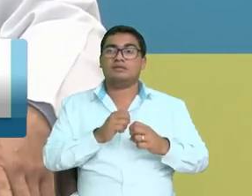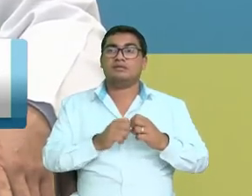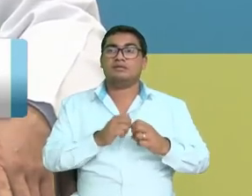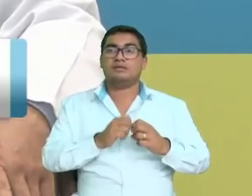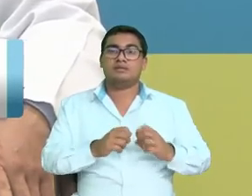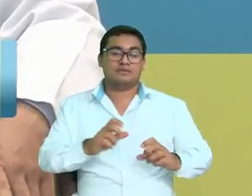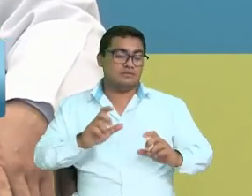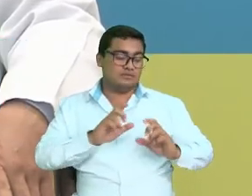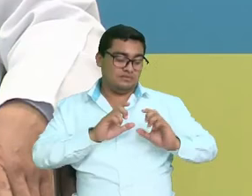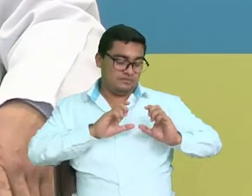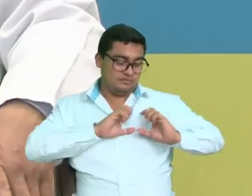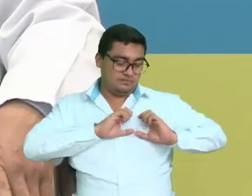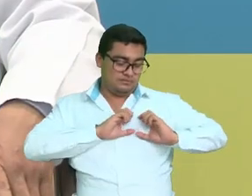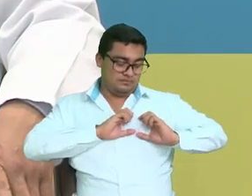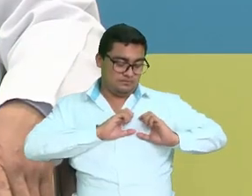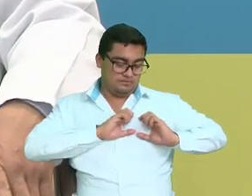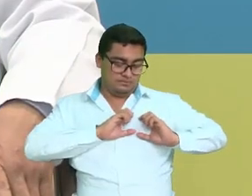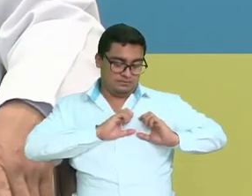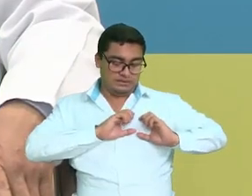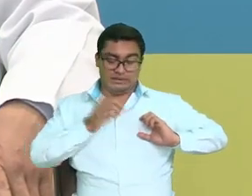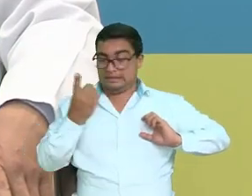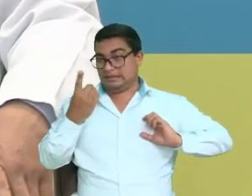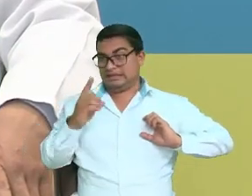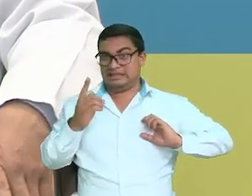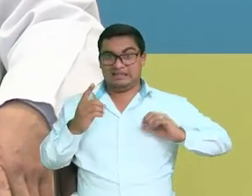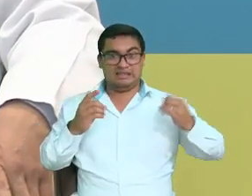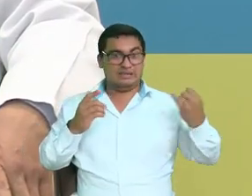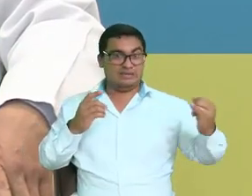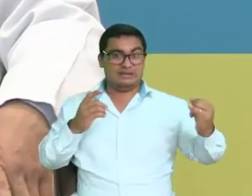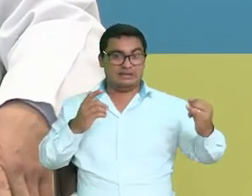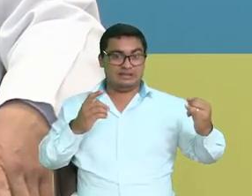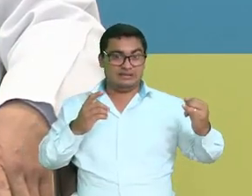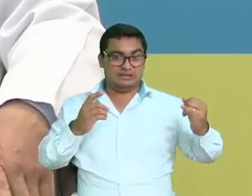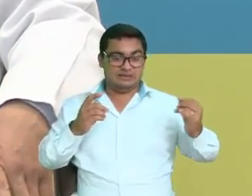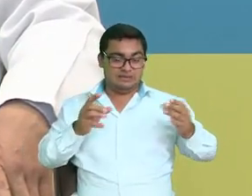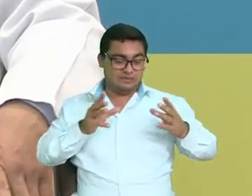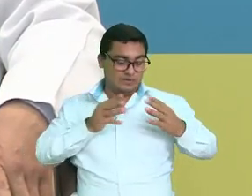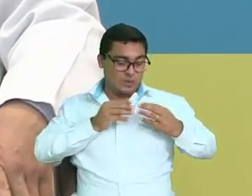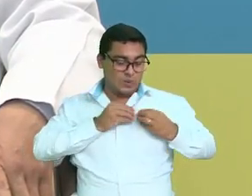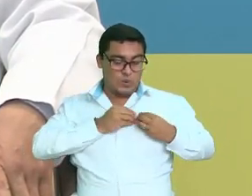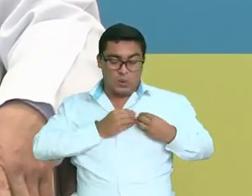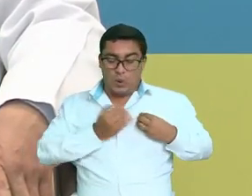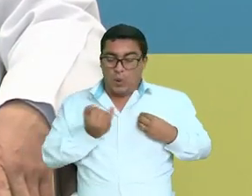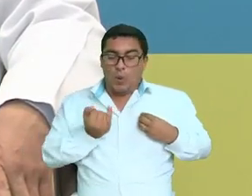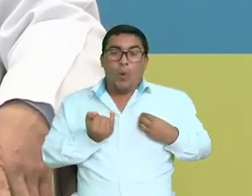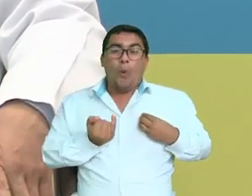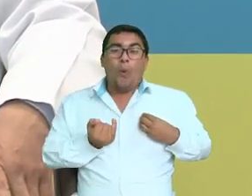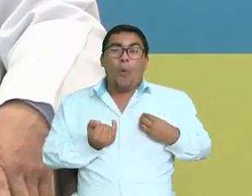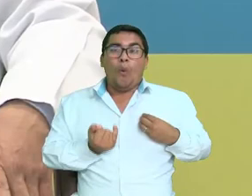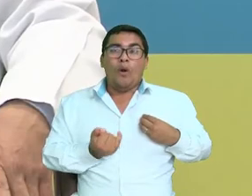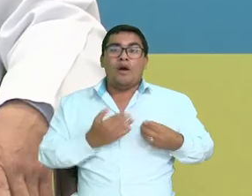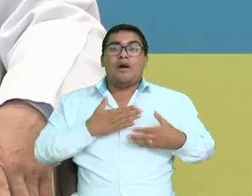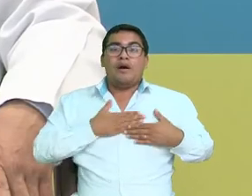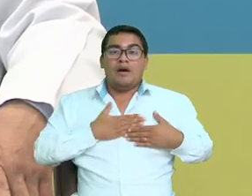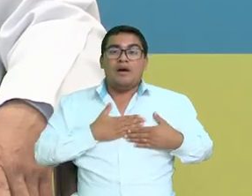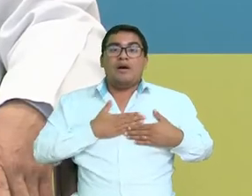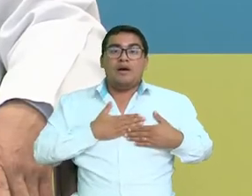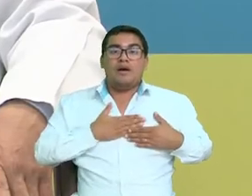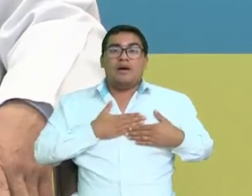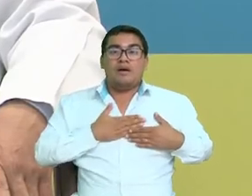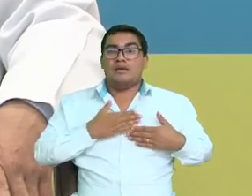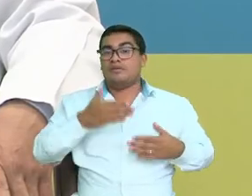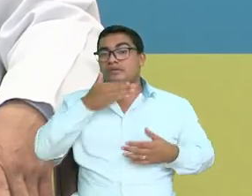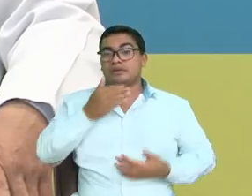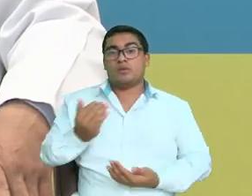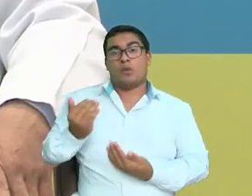y el derecho. Estos niños, antes de la cirugía, son niños muy delgados, se cansan al alimentarse. Después de